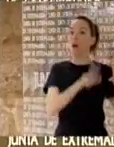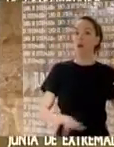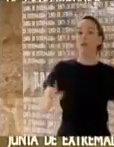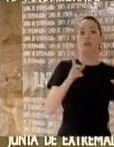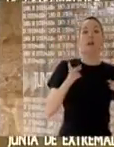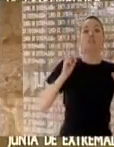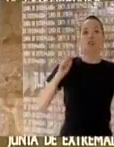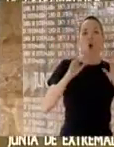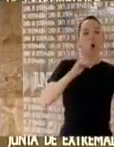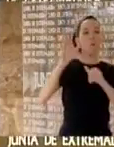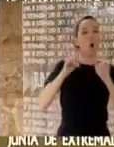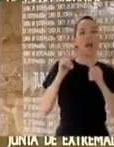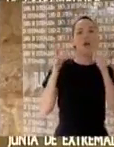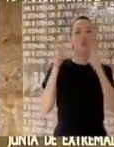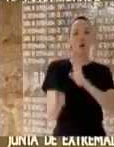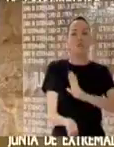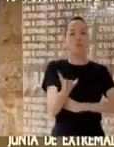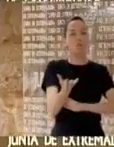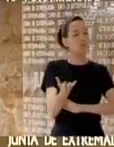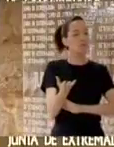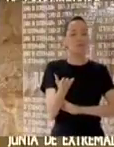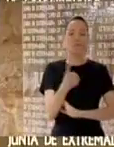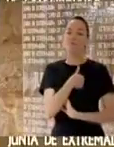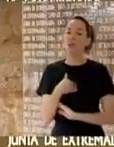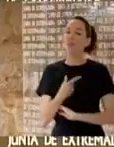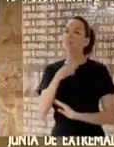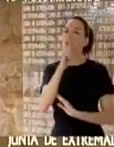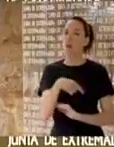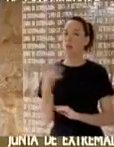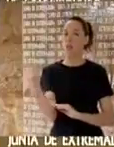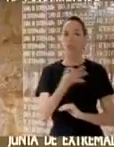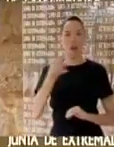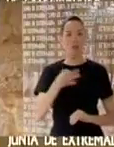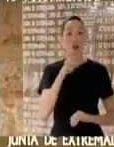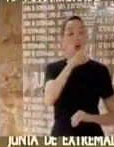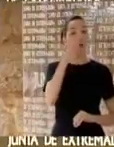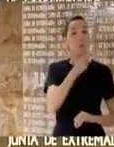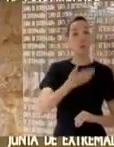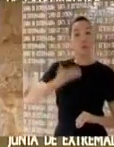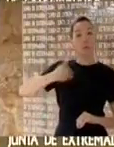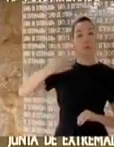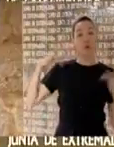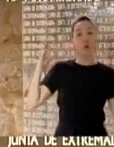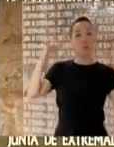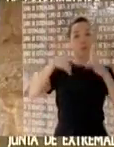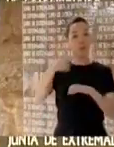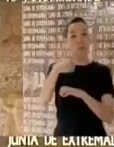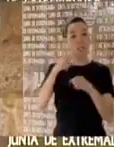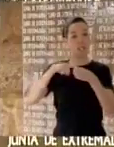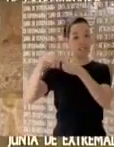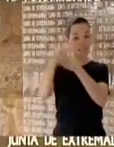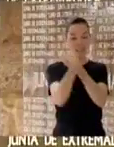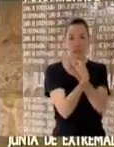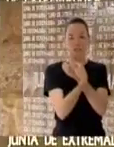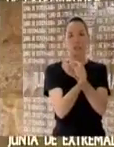Financiera, sino que de una vez por todas cumpla con su compromiso en esa conferencia de presidentes que fue